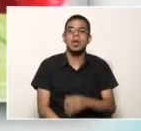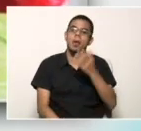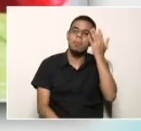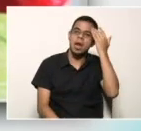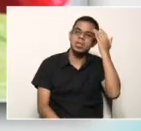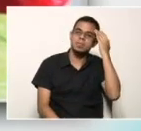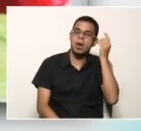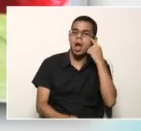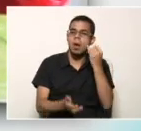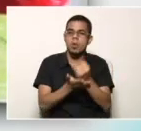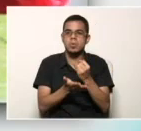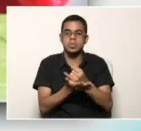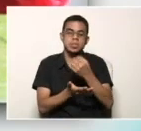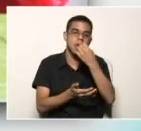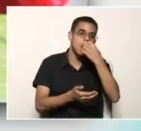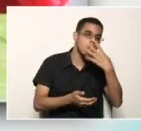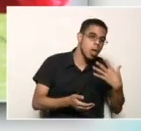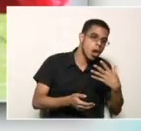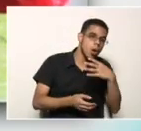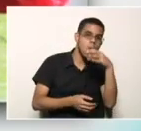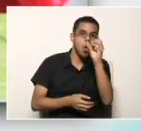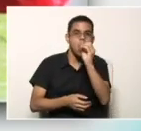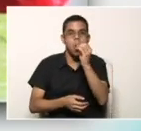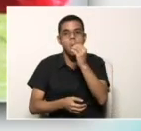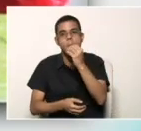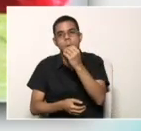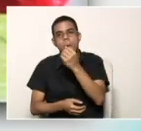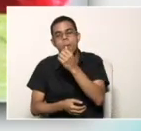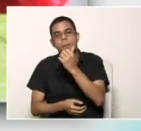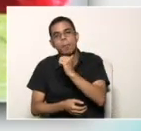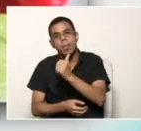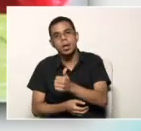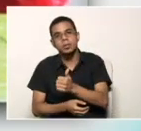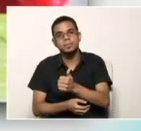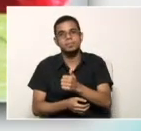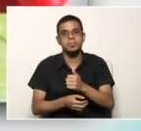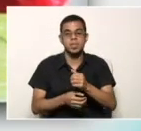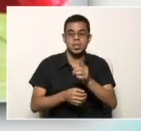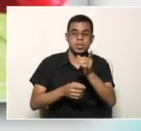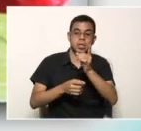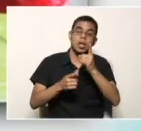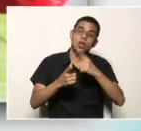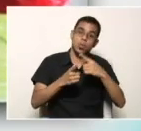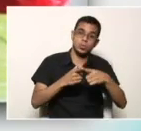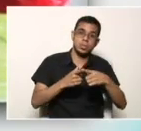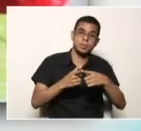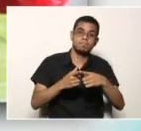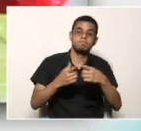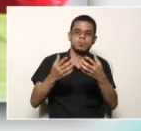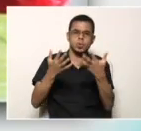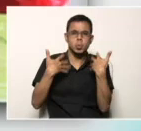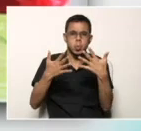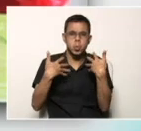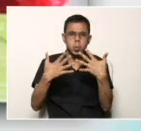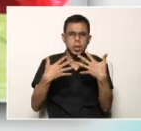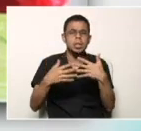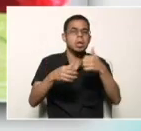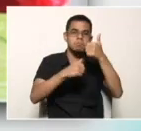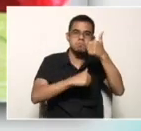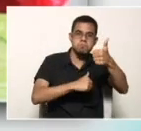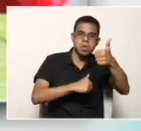no. Ya sabes, si calienta es porque está en buen estado y si no calienta, probablemente está dañado.